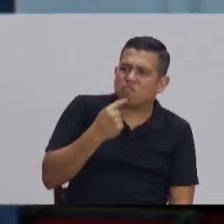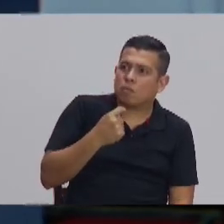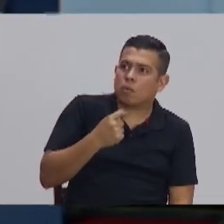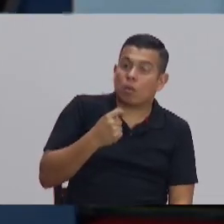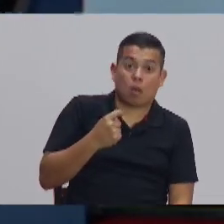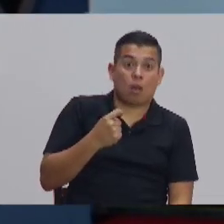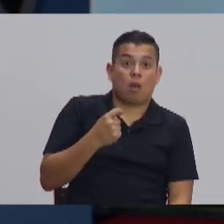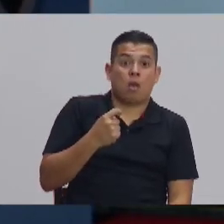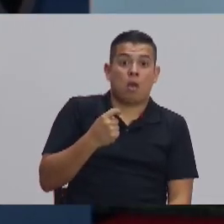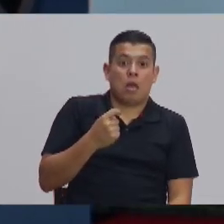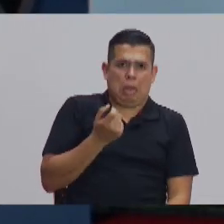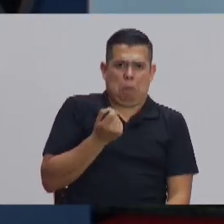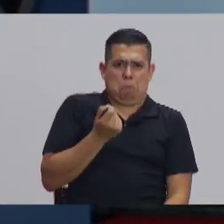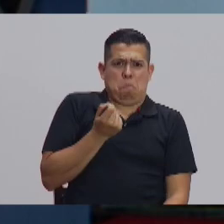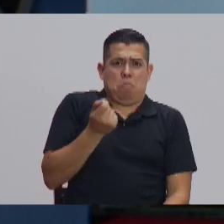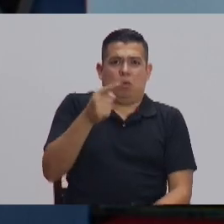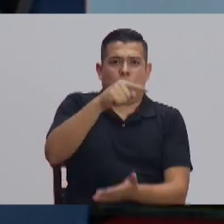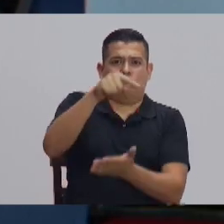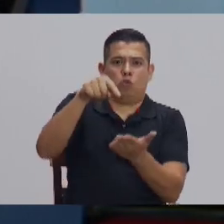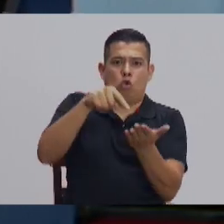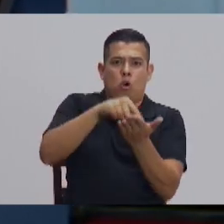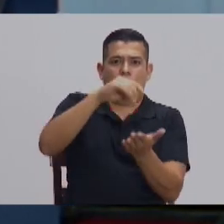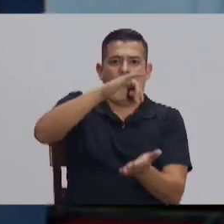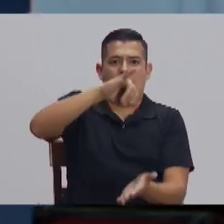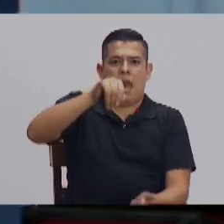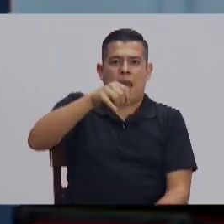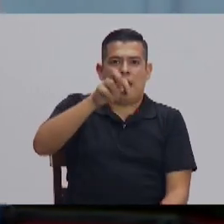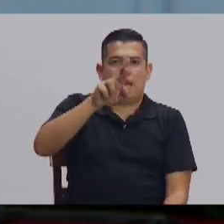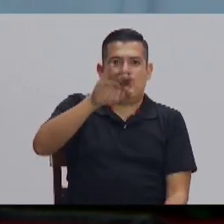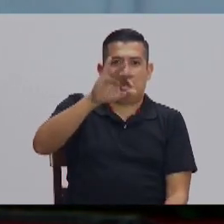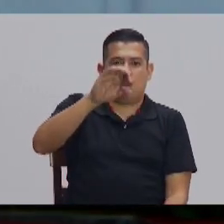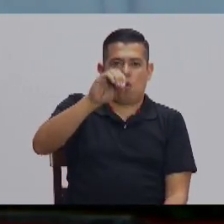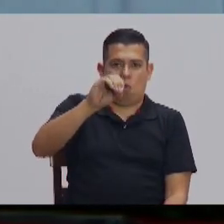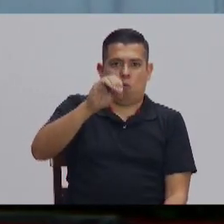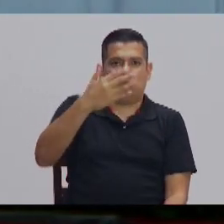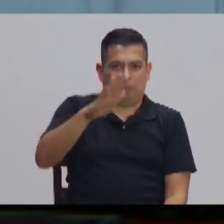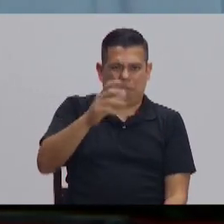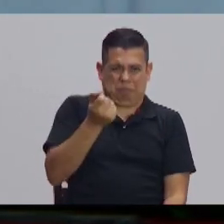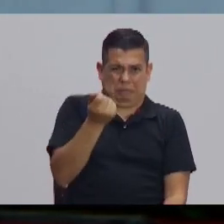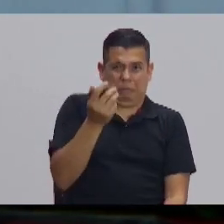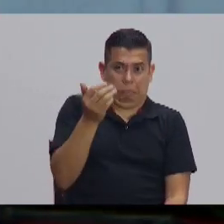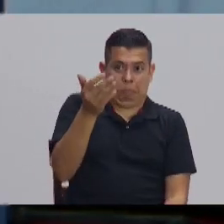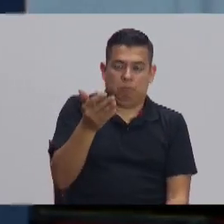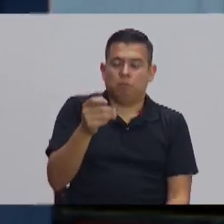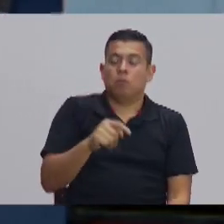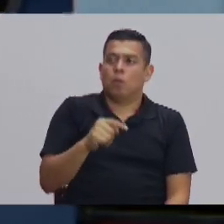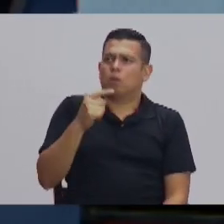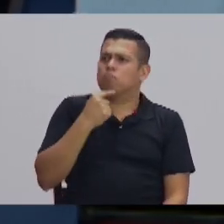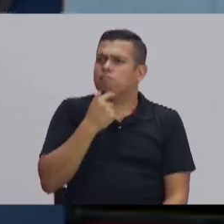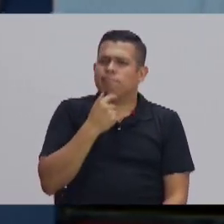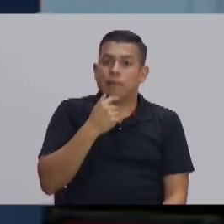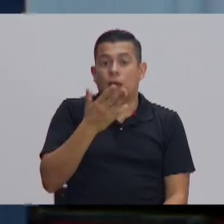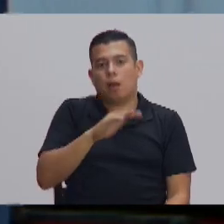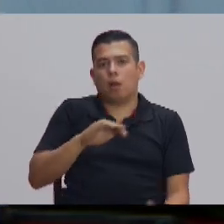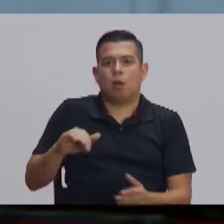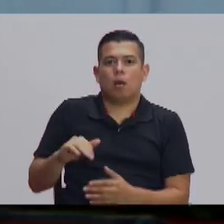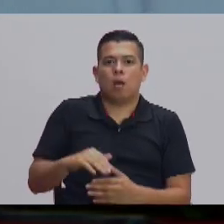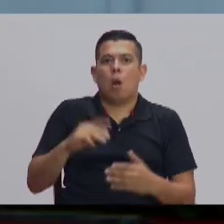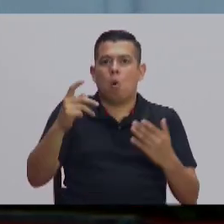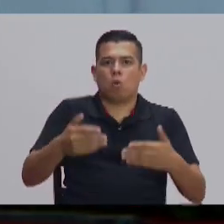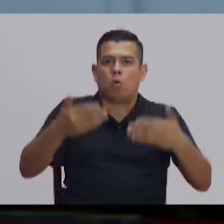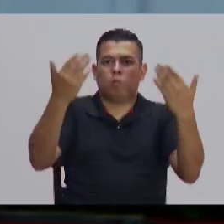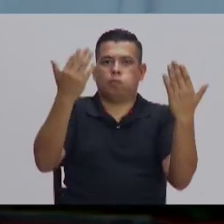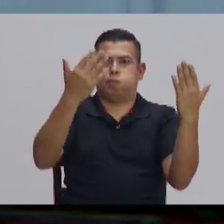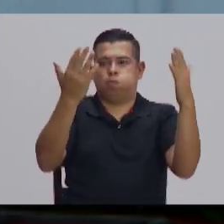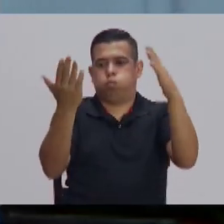estaba por entrar a jericó ya había pasado lo de rab la más sin embargo usted dice y por qué el señor boto los